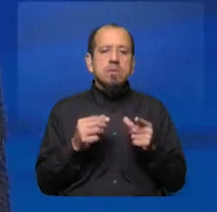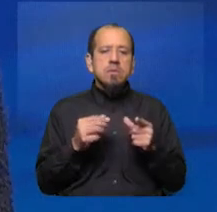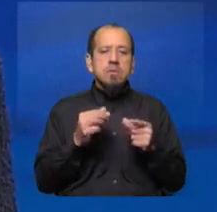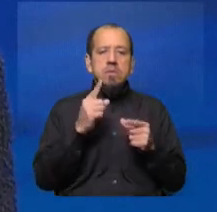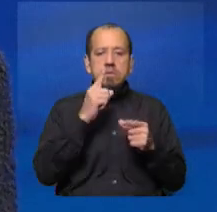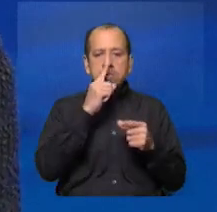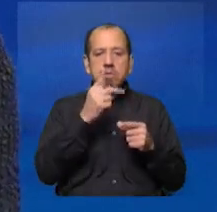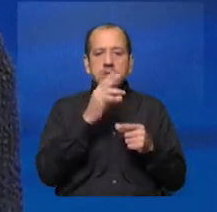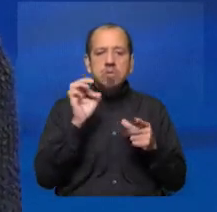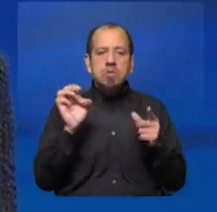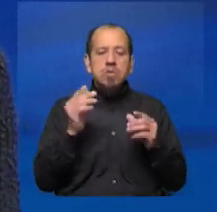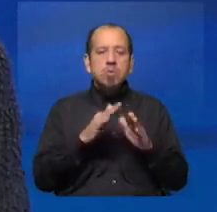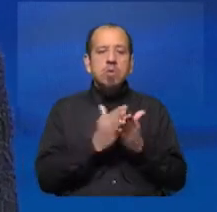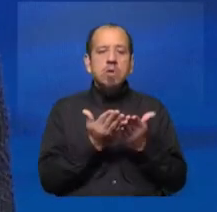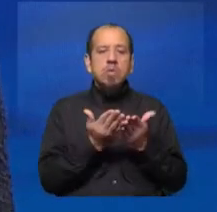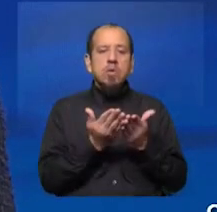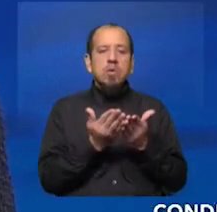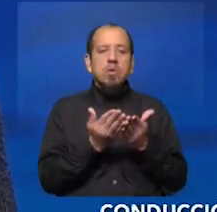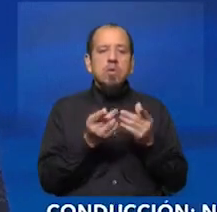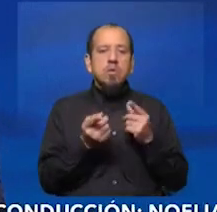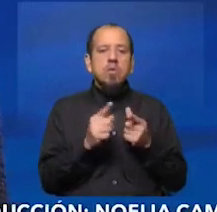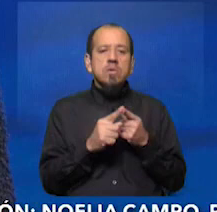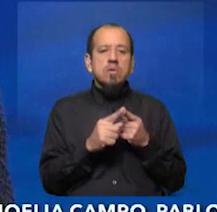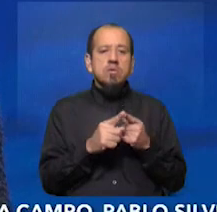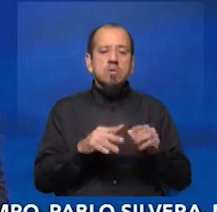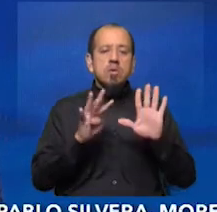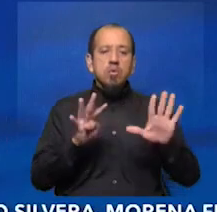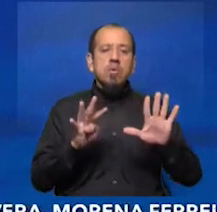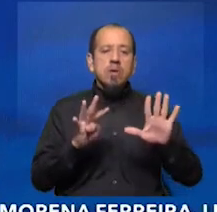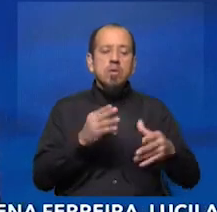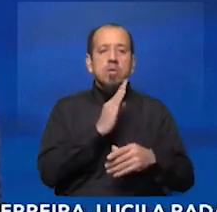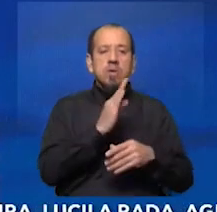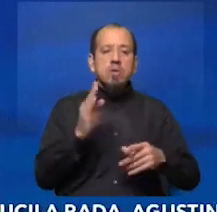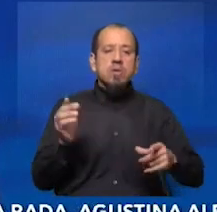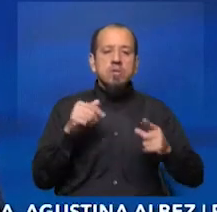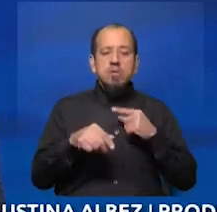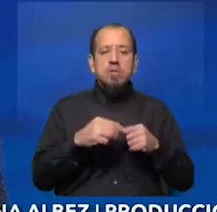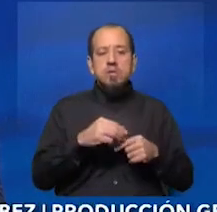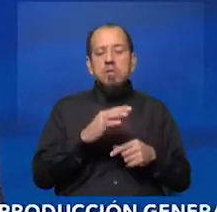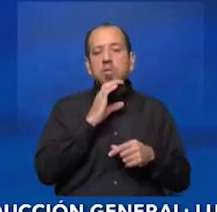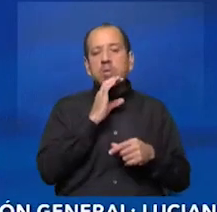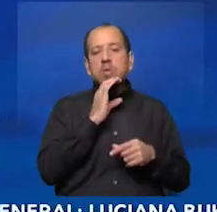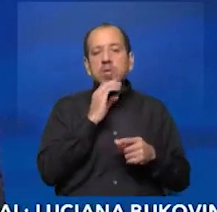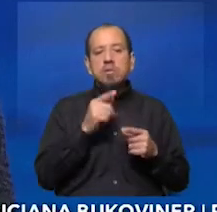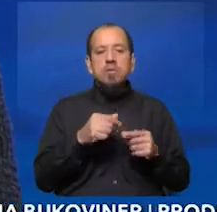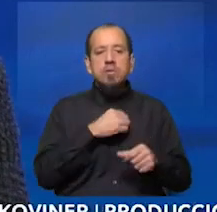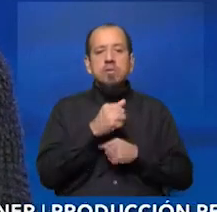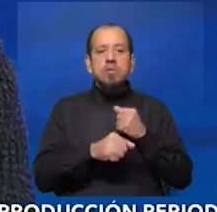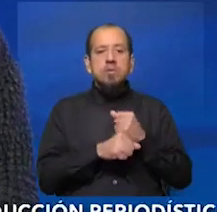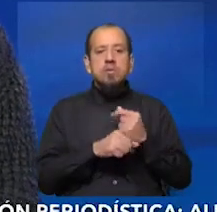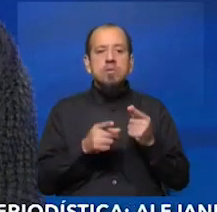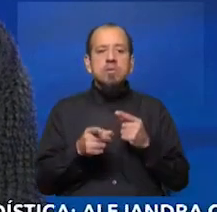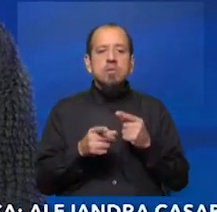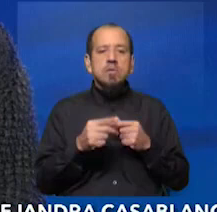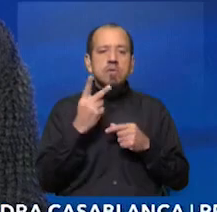primeros de cada día se llevan un libro de regalo que es el noveno libro de nuestra colección de clásicos uruguayos de historieta y este año si recuperamos